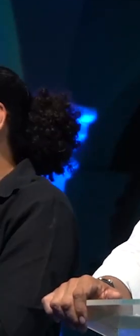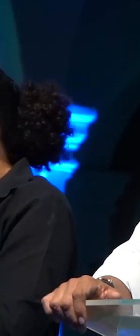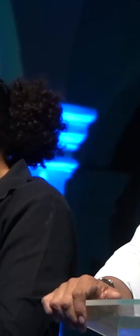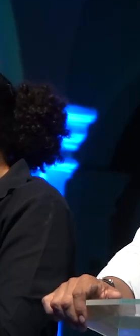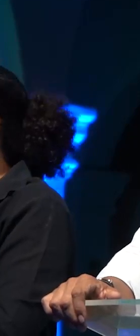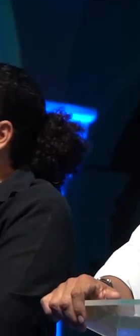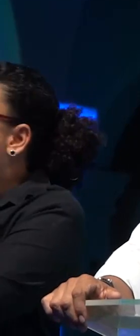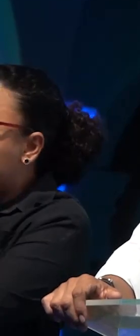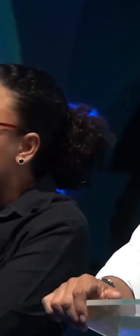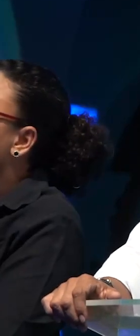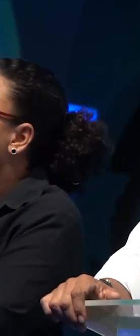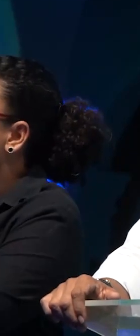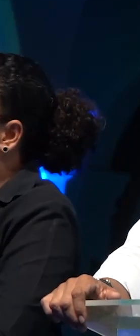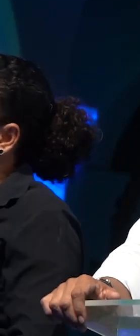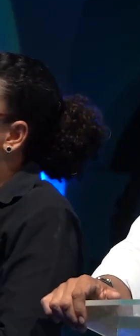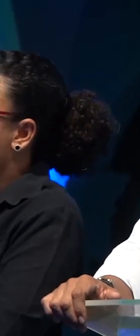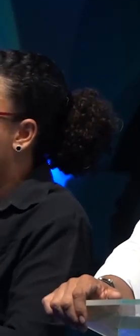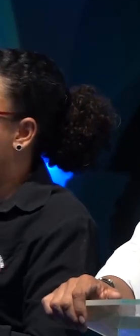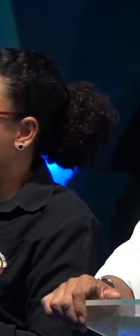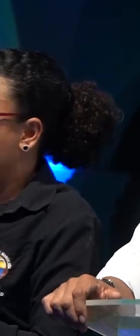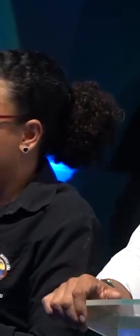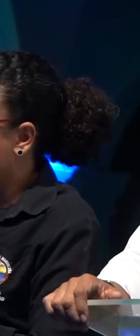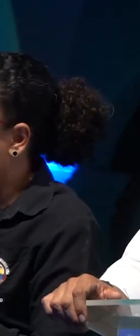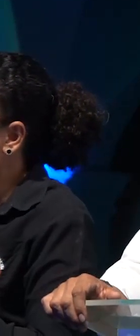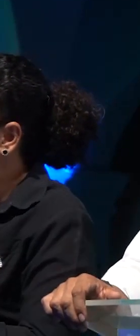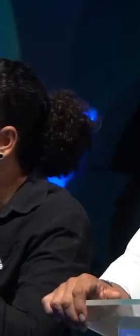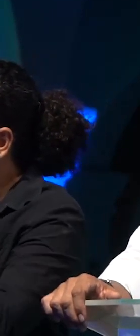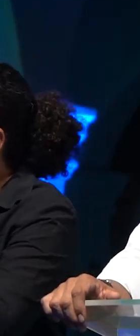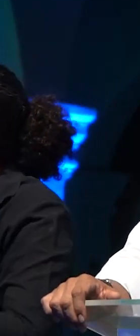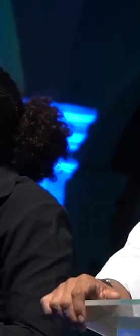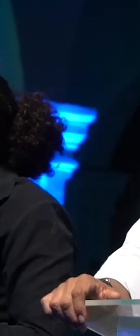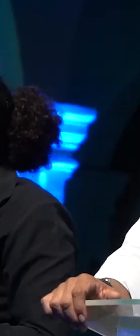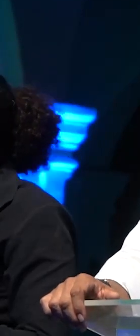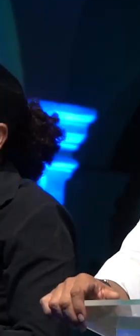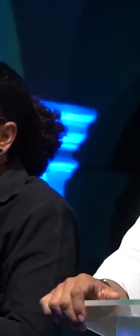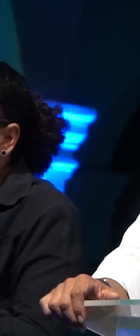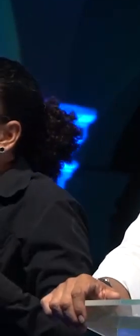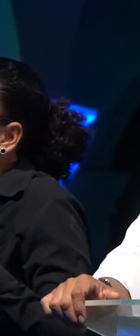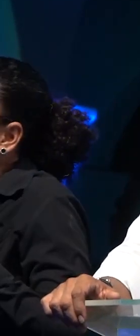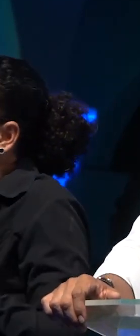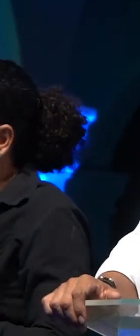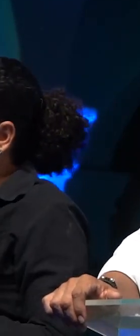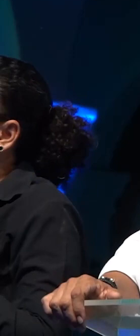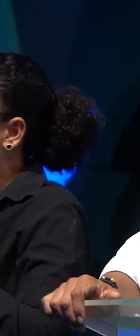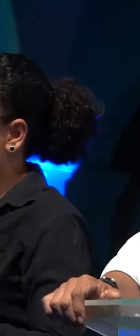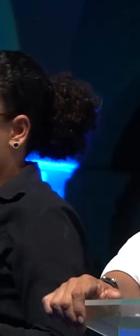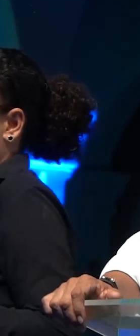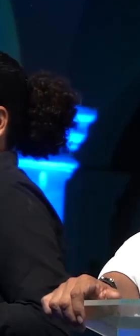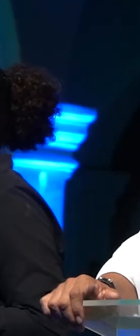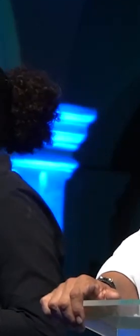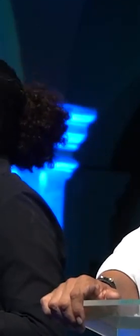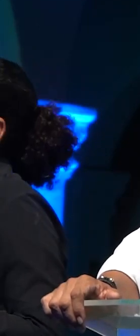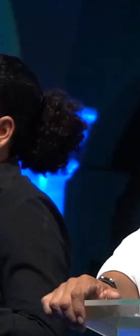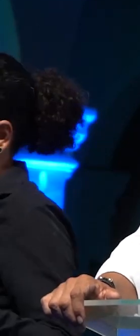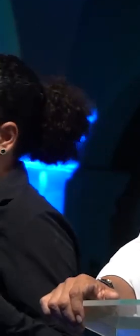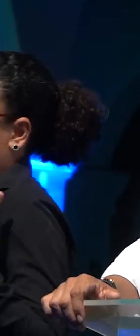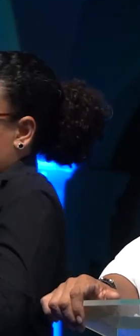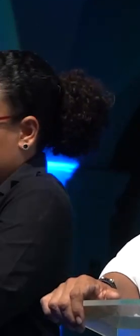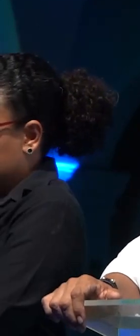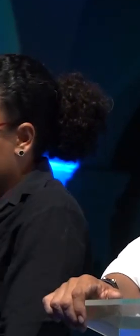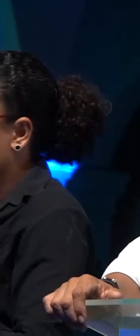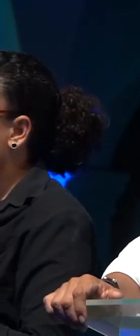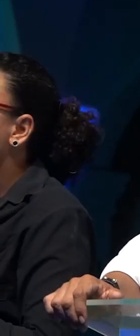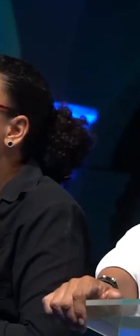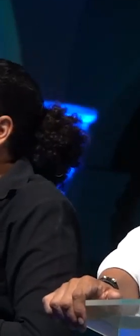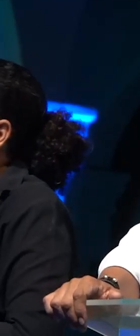oro que yo le regalé. Y su lucha, precisamente ganó el premio Princesa de Asturias por su lucha de decir que la educación no es para